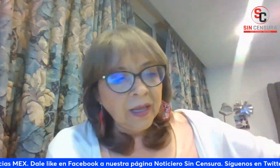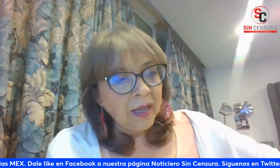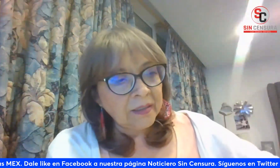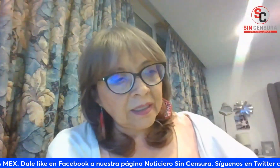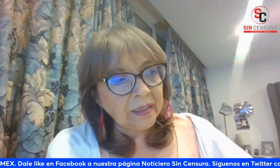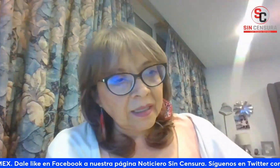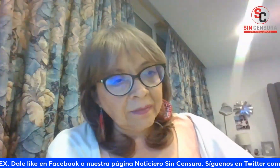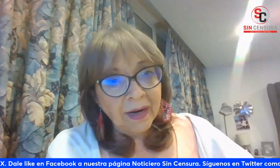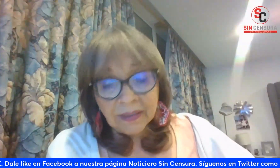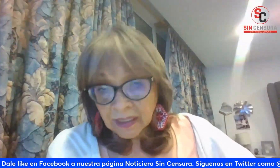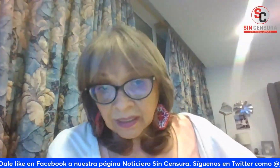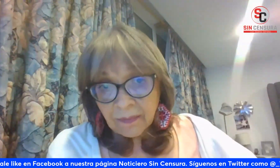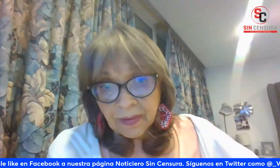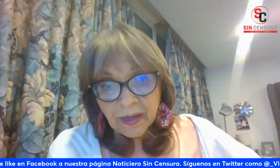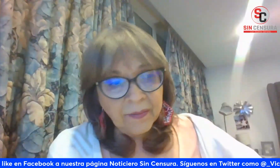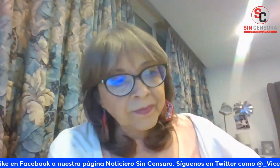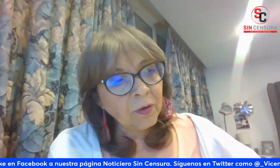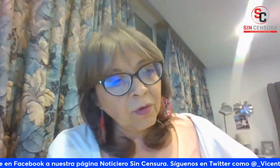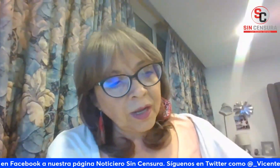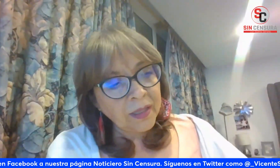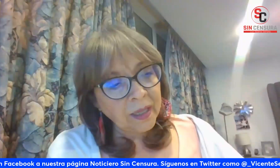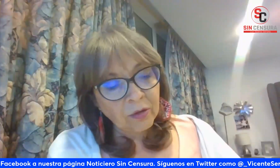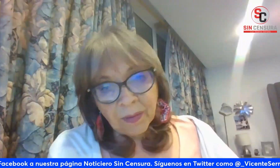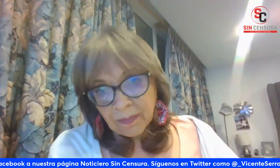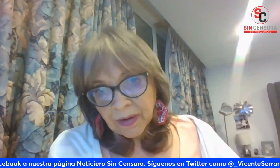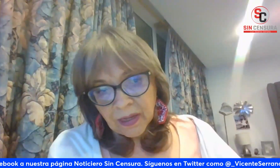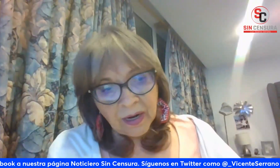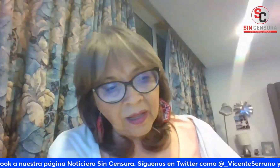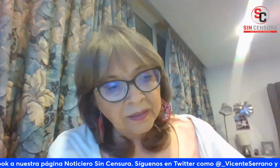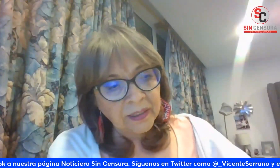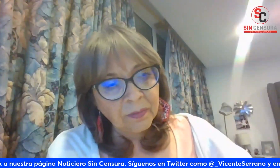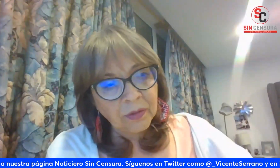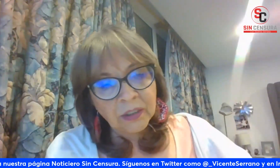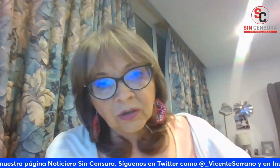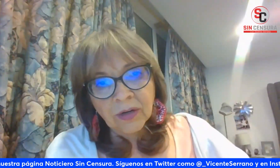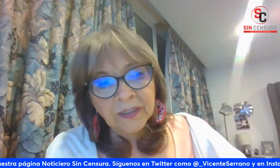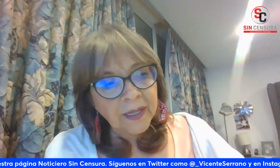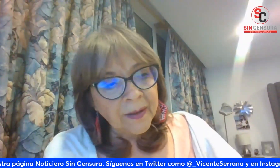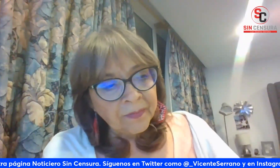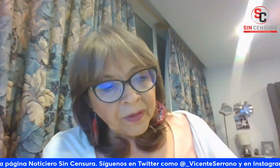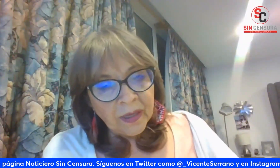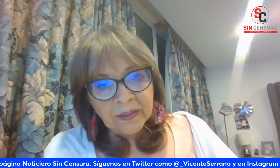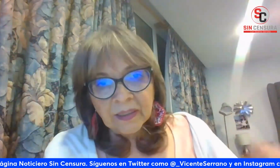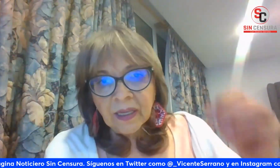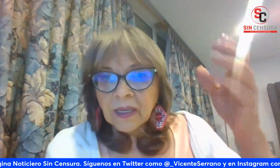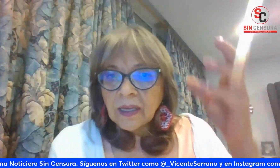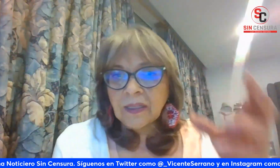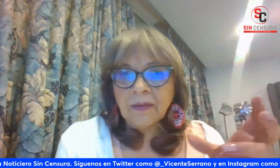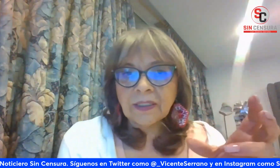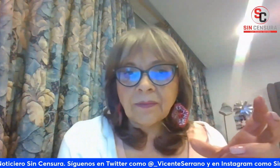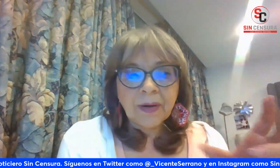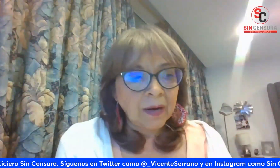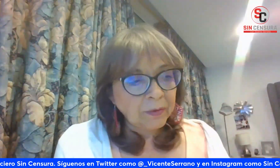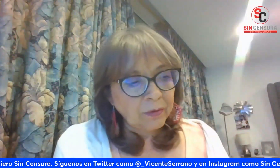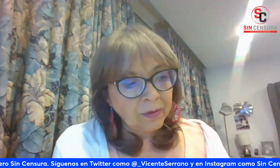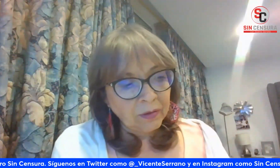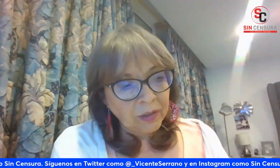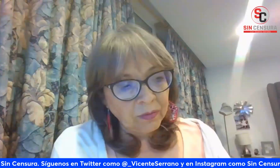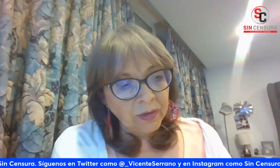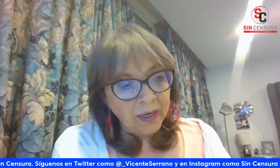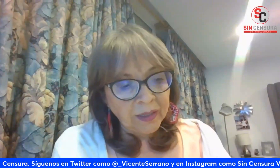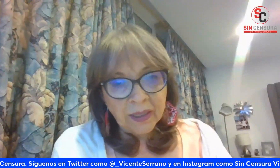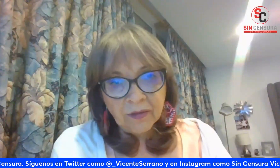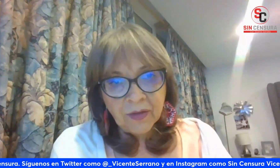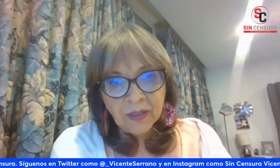porque te van a hacer trampa como candidato para perder las diputaciones, y te vas a amparar, pues no va a